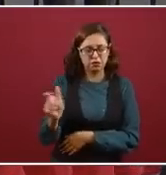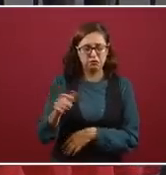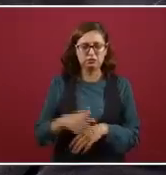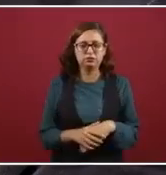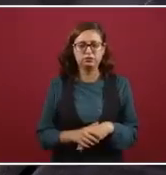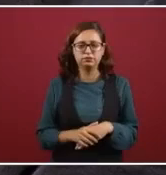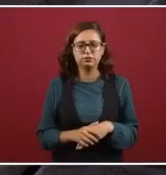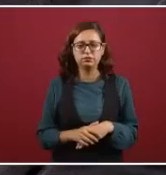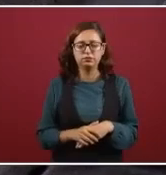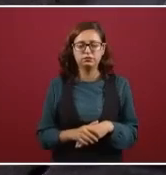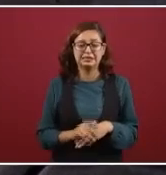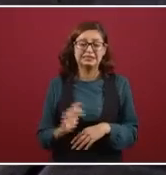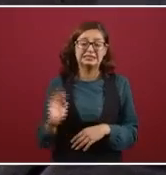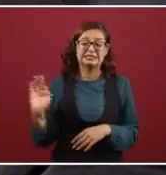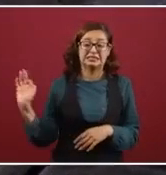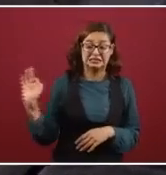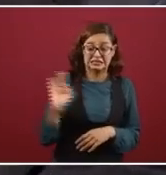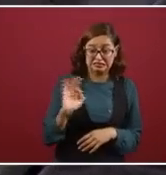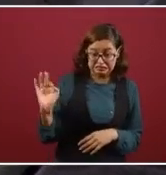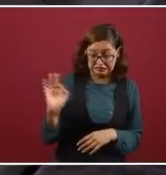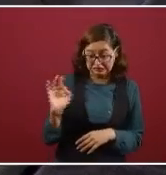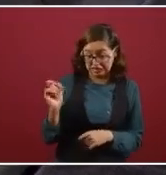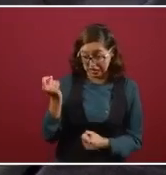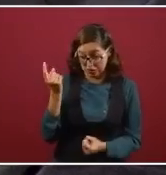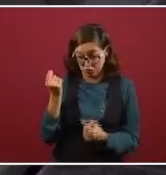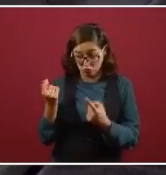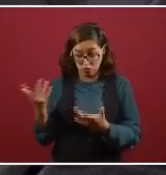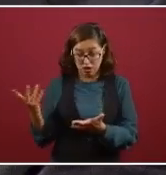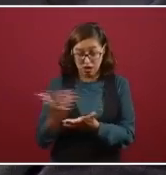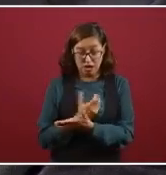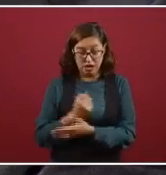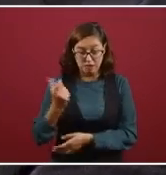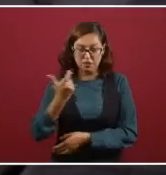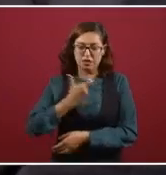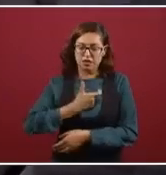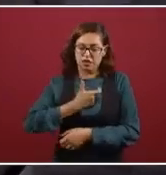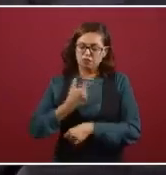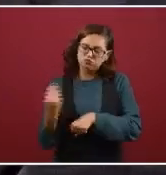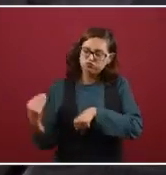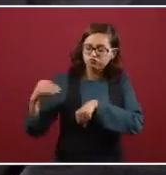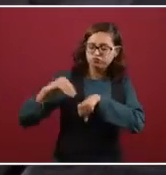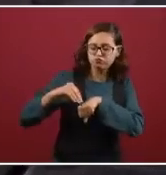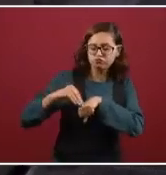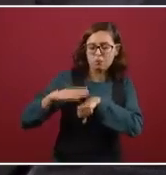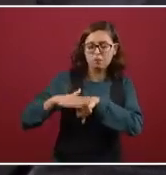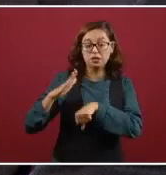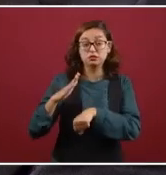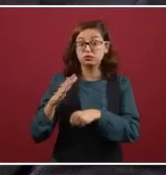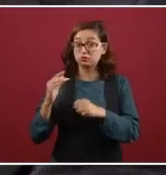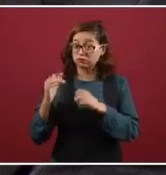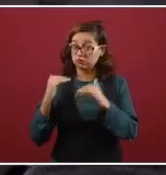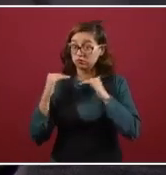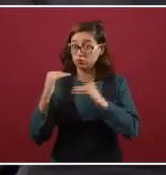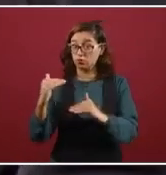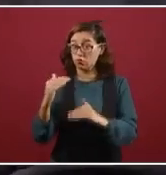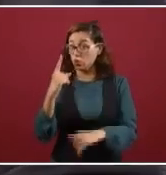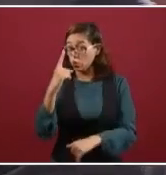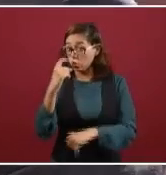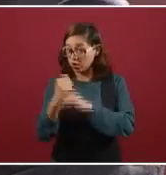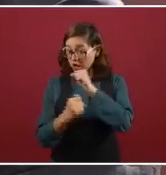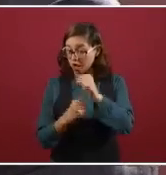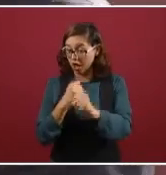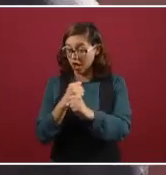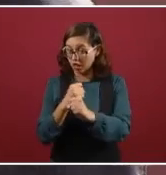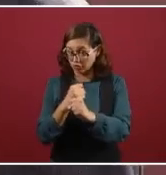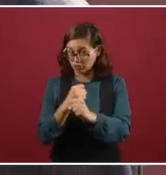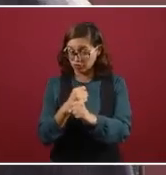un adicional a los que obtienen medallas. Eso un año. Si hablamos nada más de